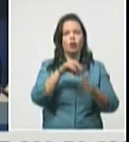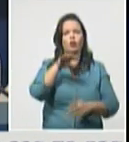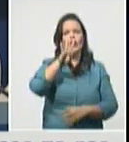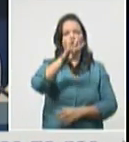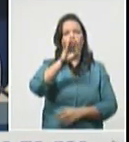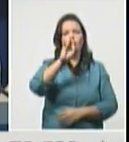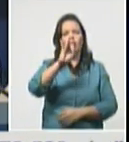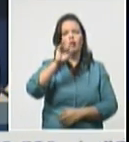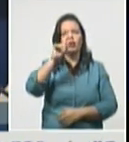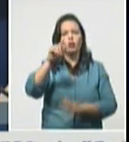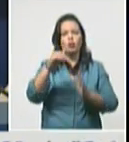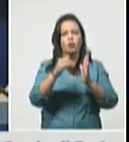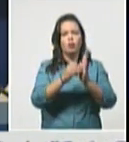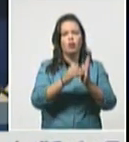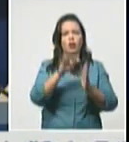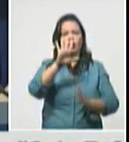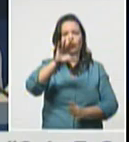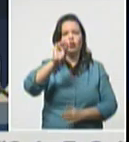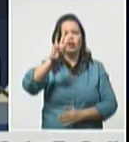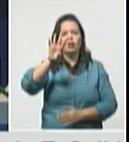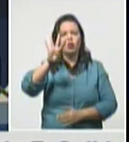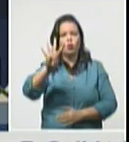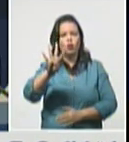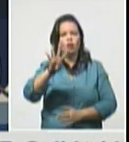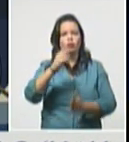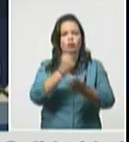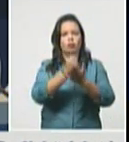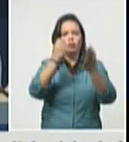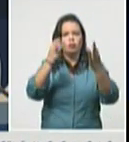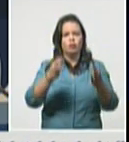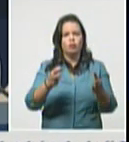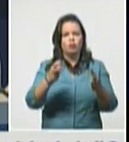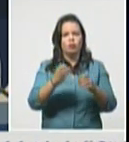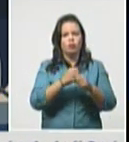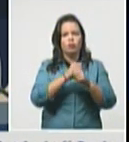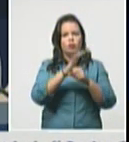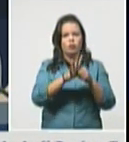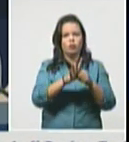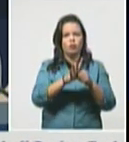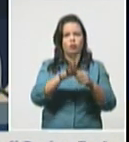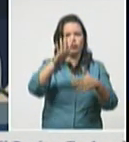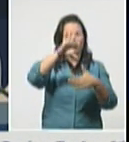3.431.574 casos confirmados en la región de las Américas.